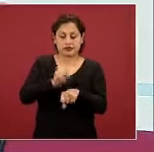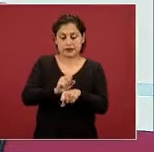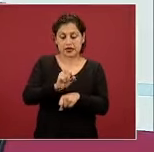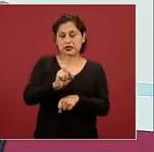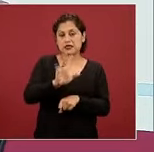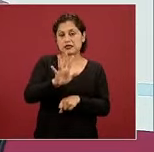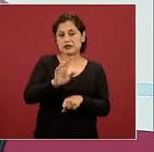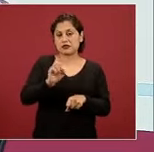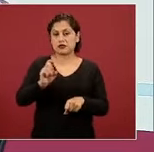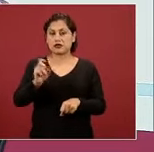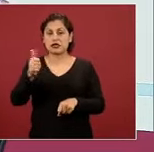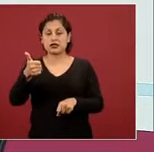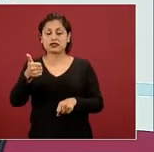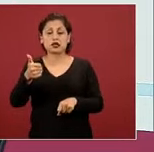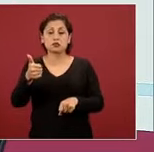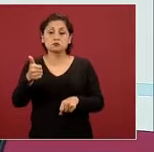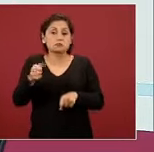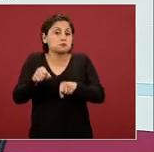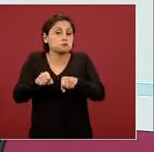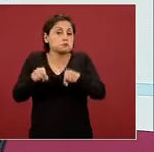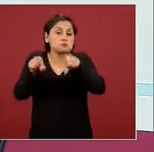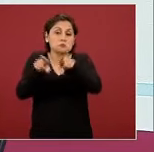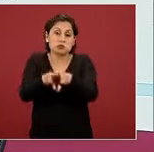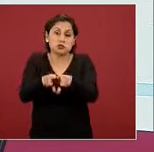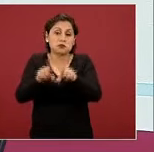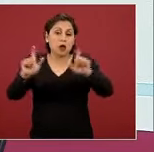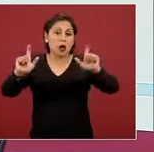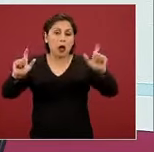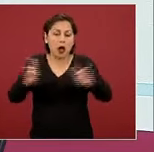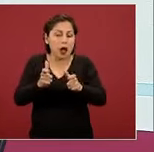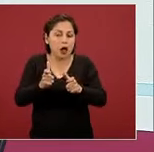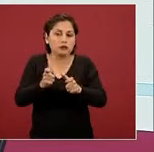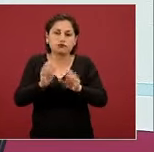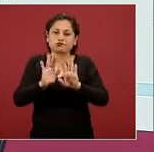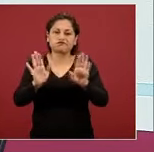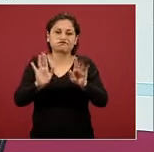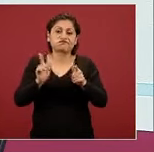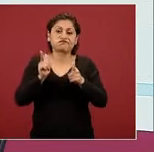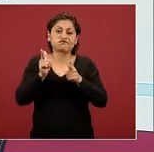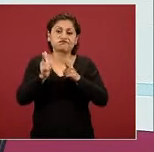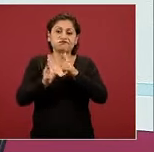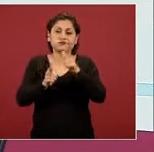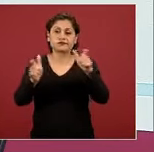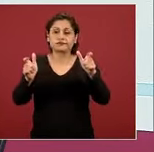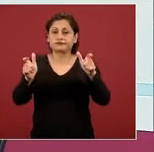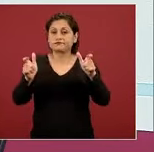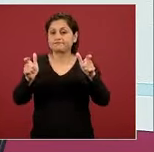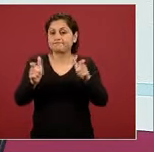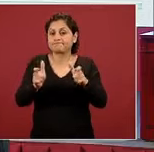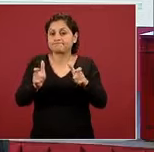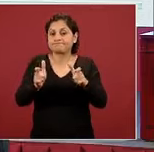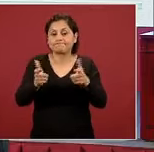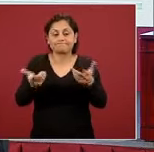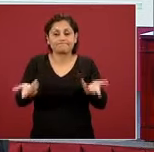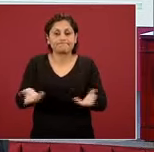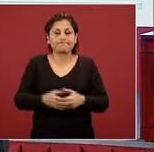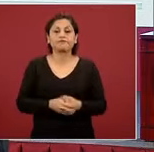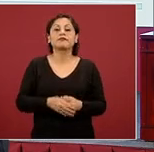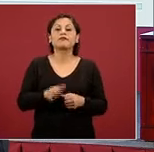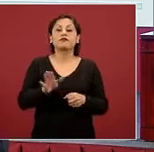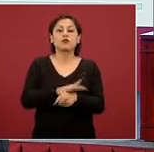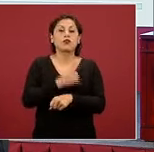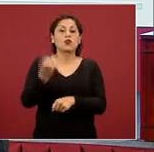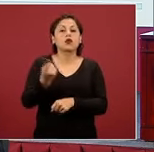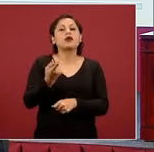36 no hubo cambio en la intensidad epidémica, medida por el número de casos nuevos